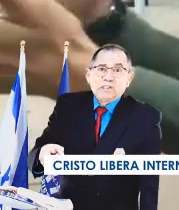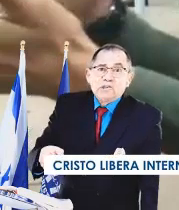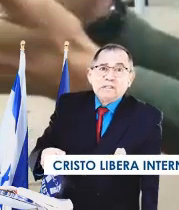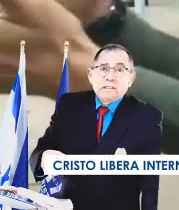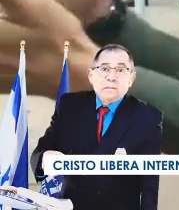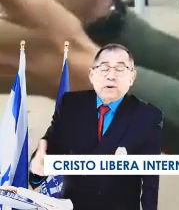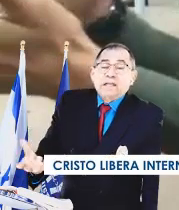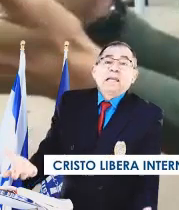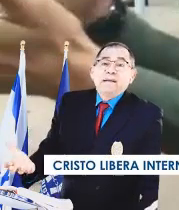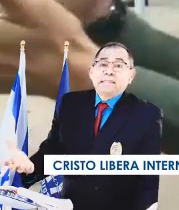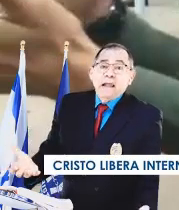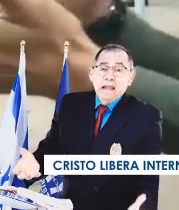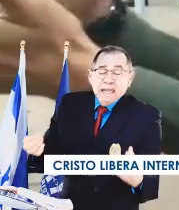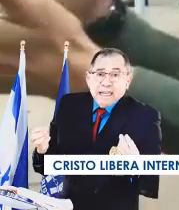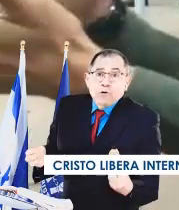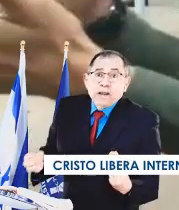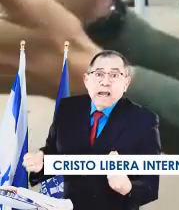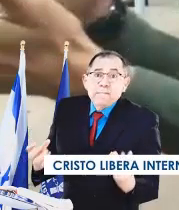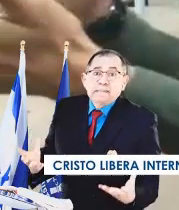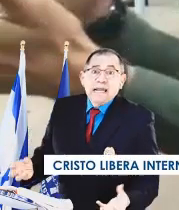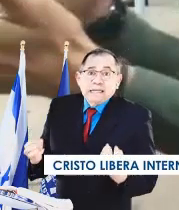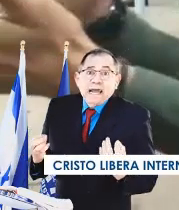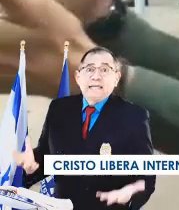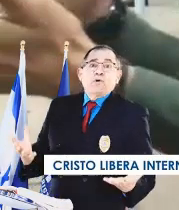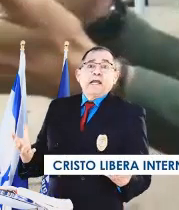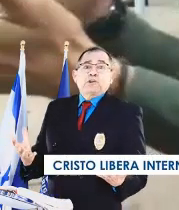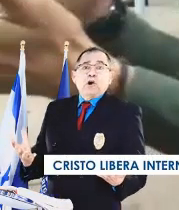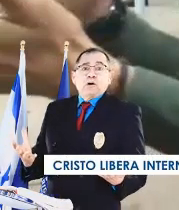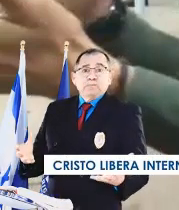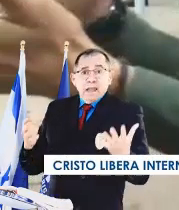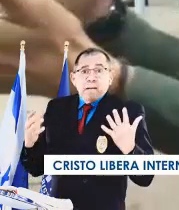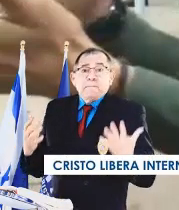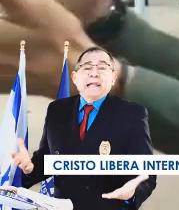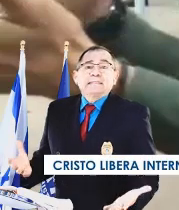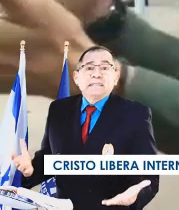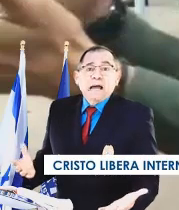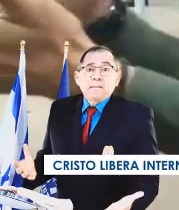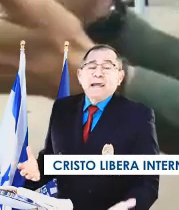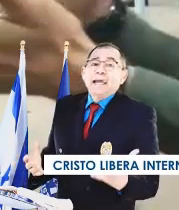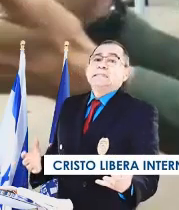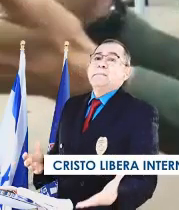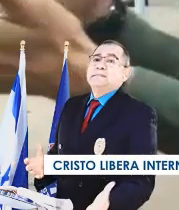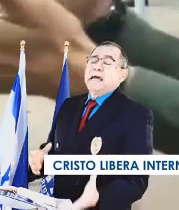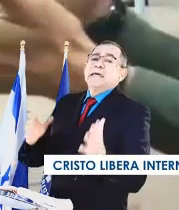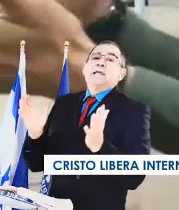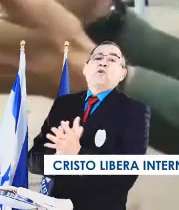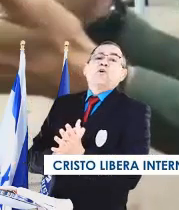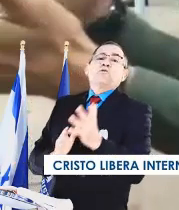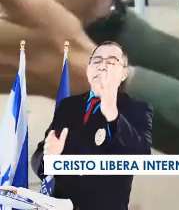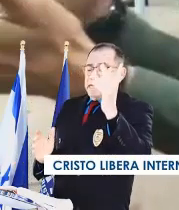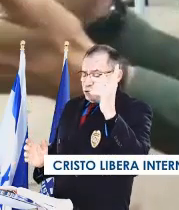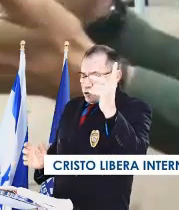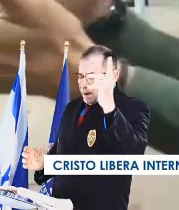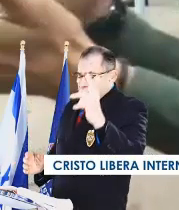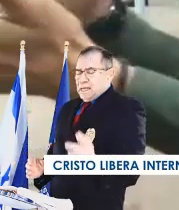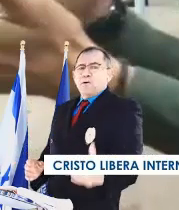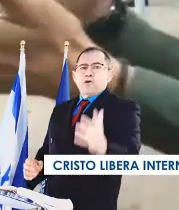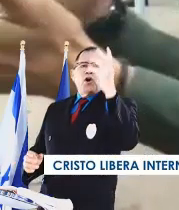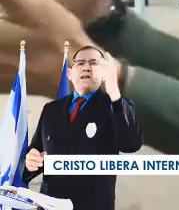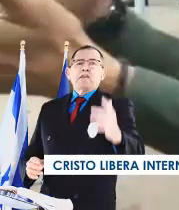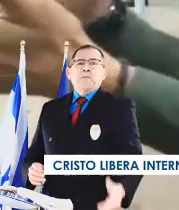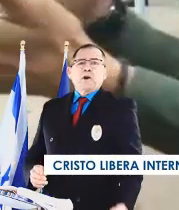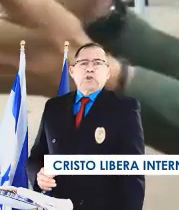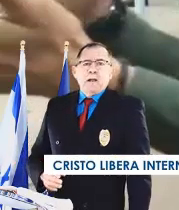señores porque es el mensaje que coloca al Mesías a Jesucristo la gente está salva es el mensaje estúpido está haciendo hermano